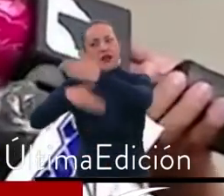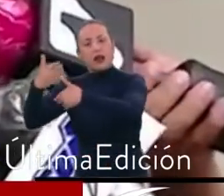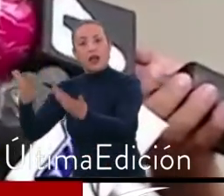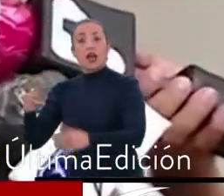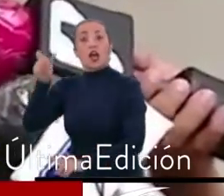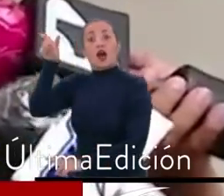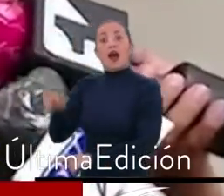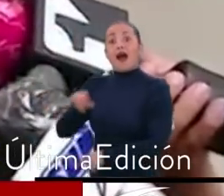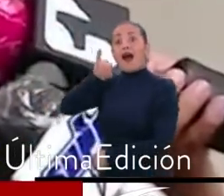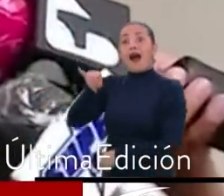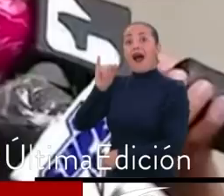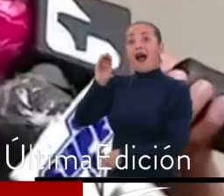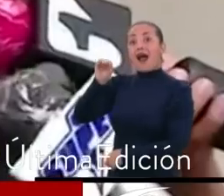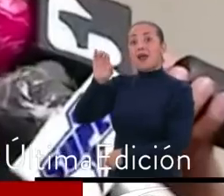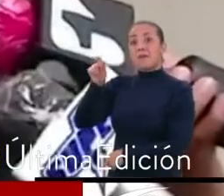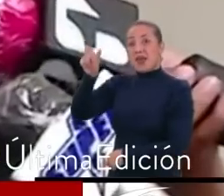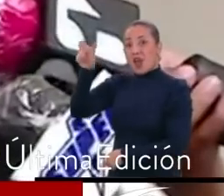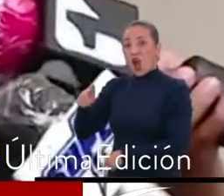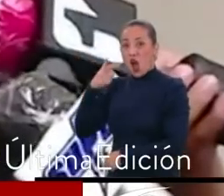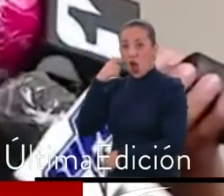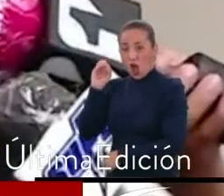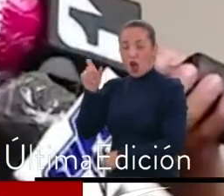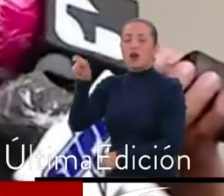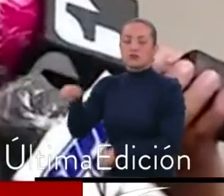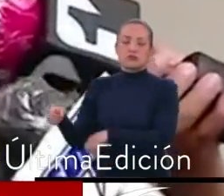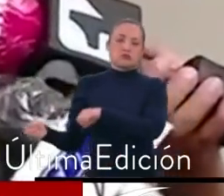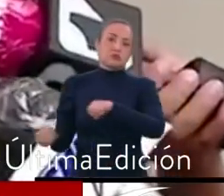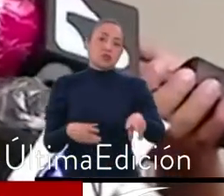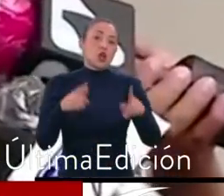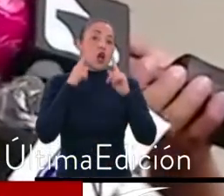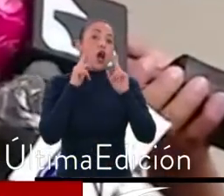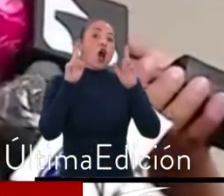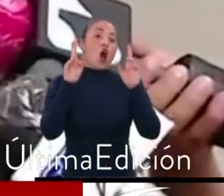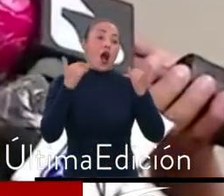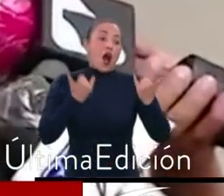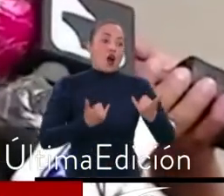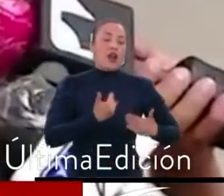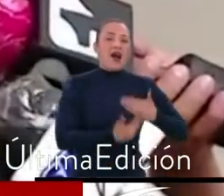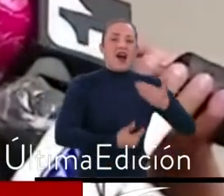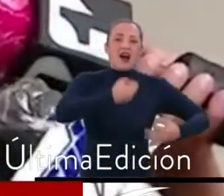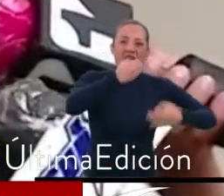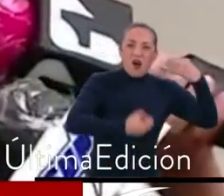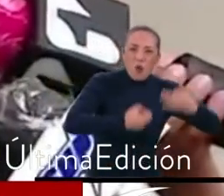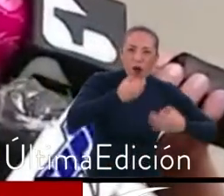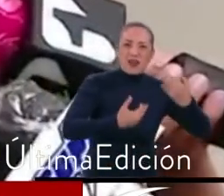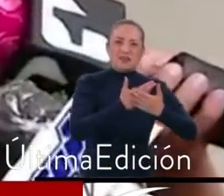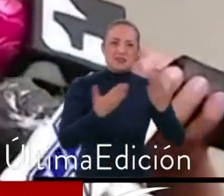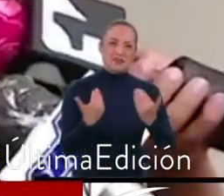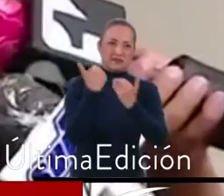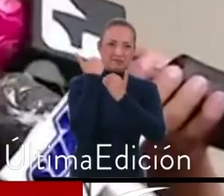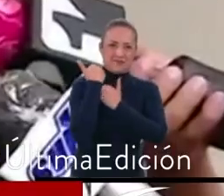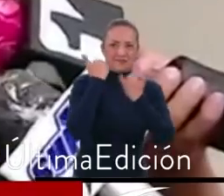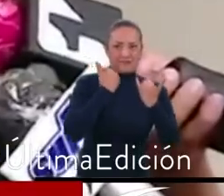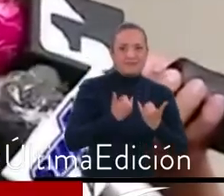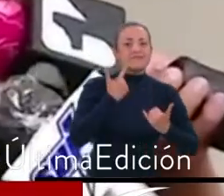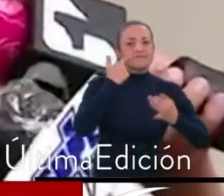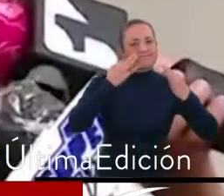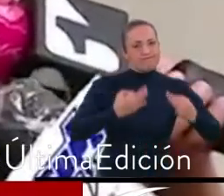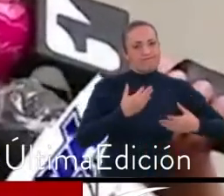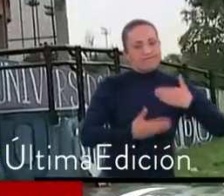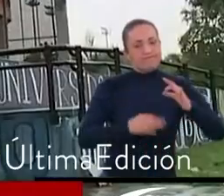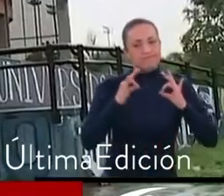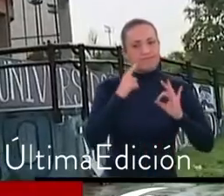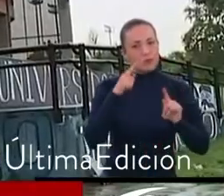Cuellar renunció a la liga y espero que las autoridades, el juez que tiene este caso, actúen de la forma